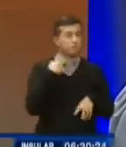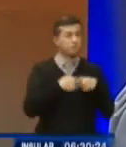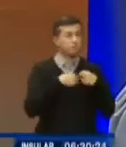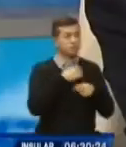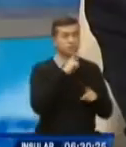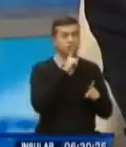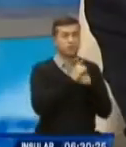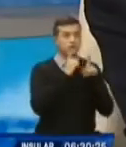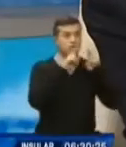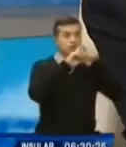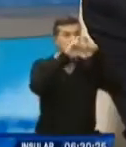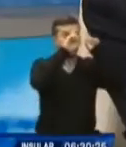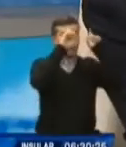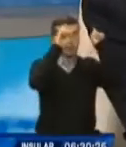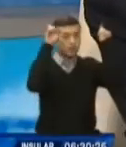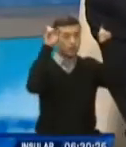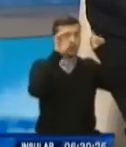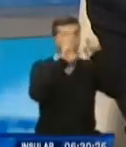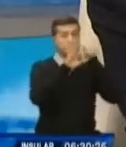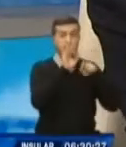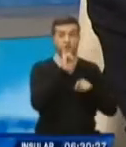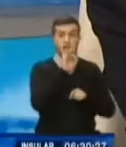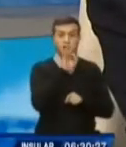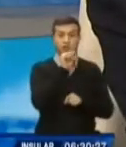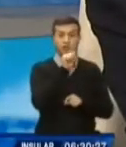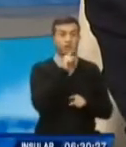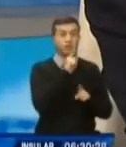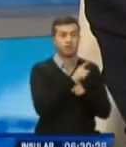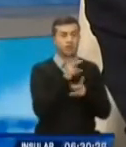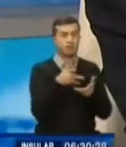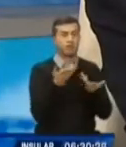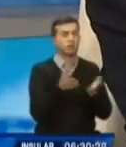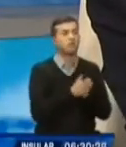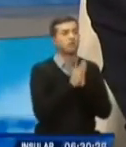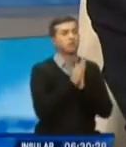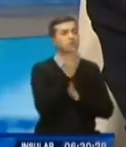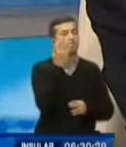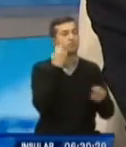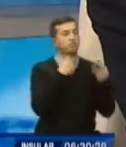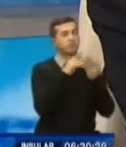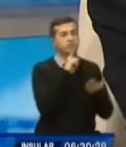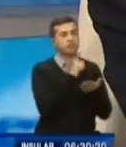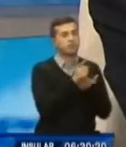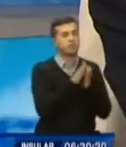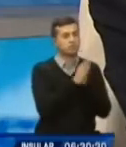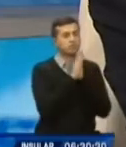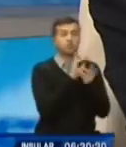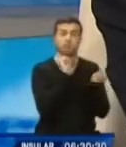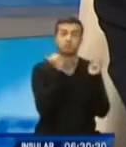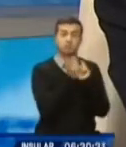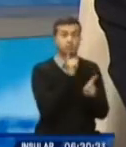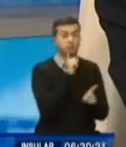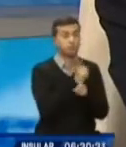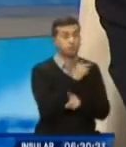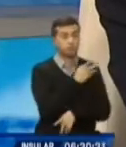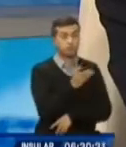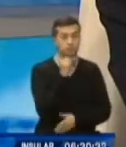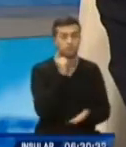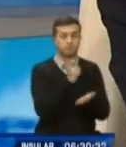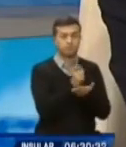oficiantes comienzan los oficiantes de la fifa comienzan a pedir o comienzan a exigir cambios y comienzan a